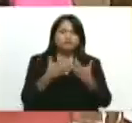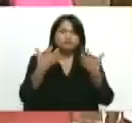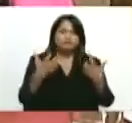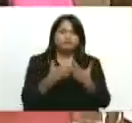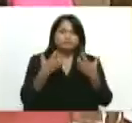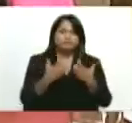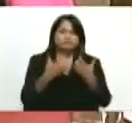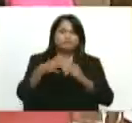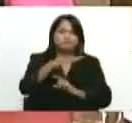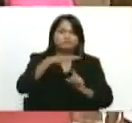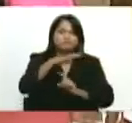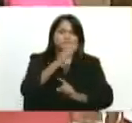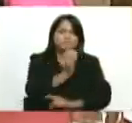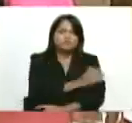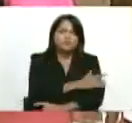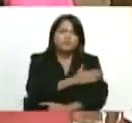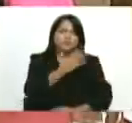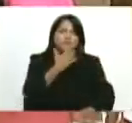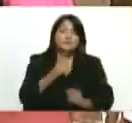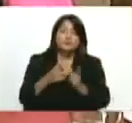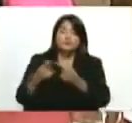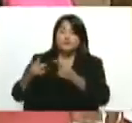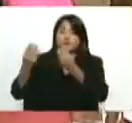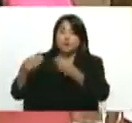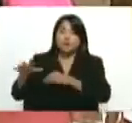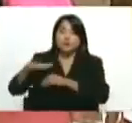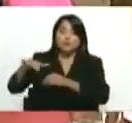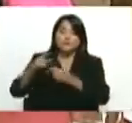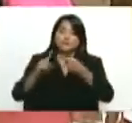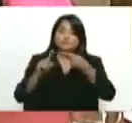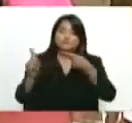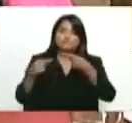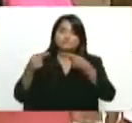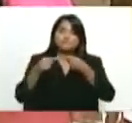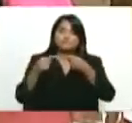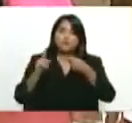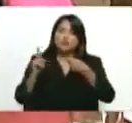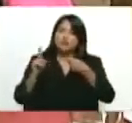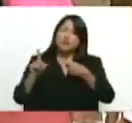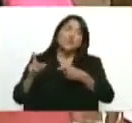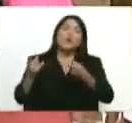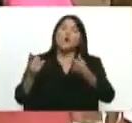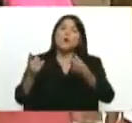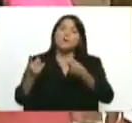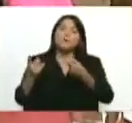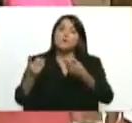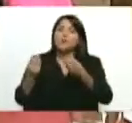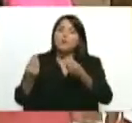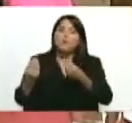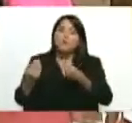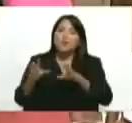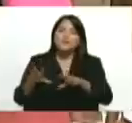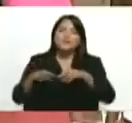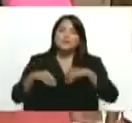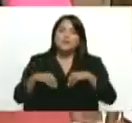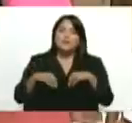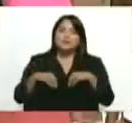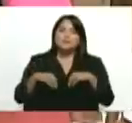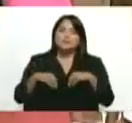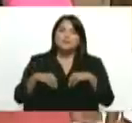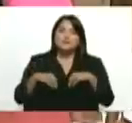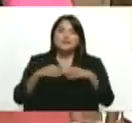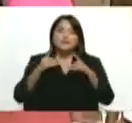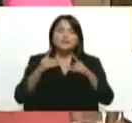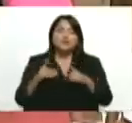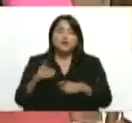sectores extremistas. Acuerda, primero, rechazar de manera categórica la pretendida resolución